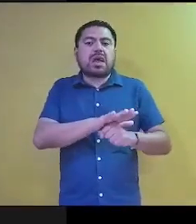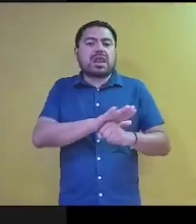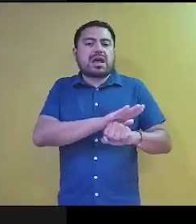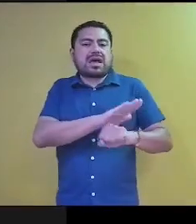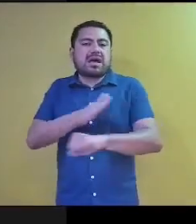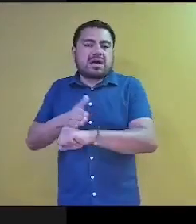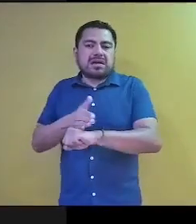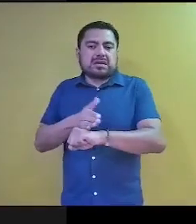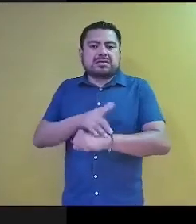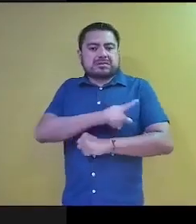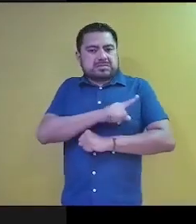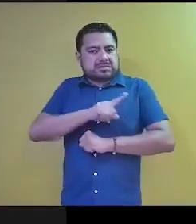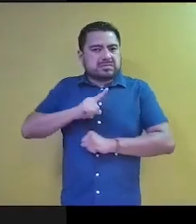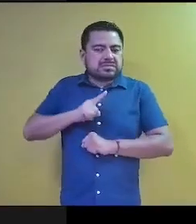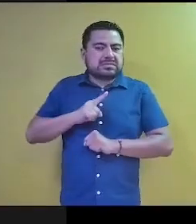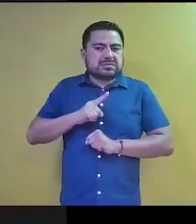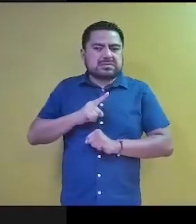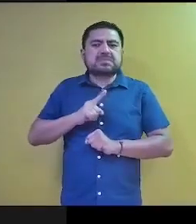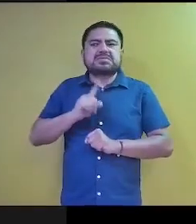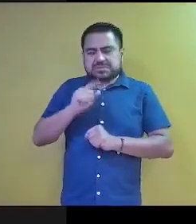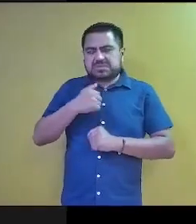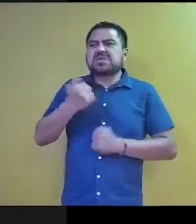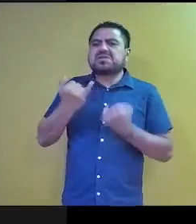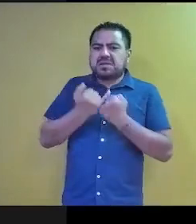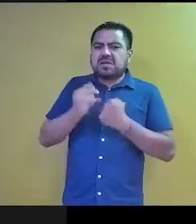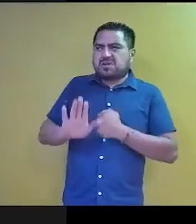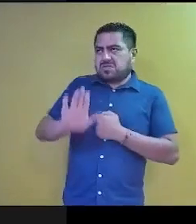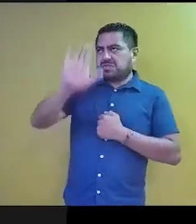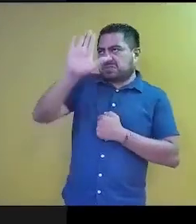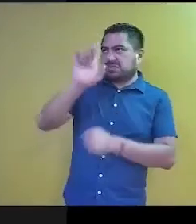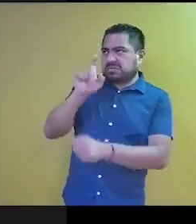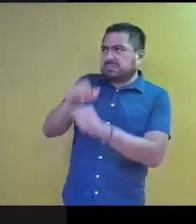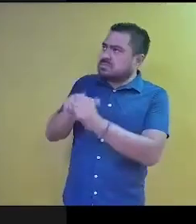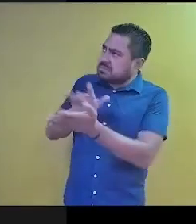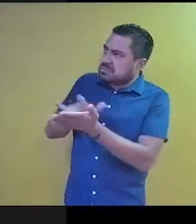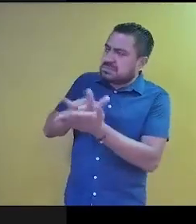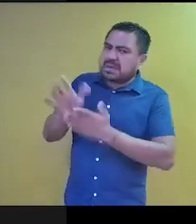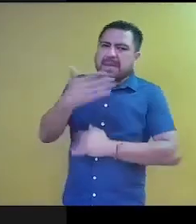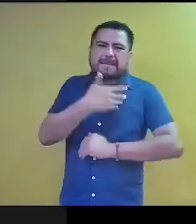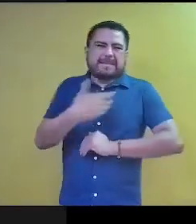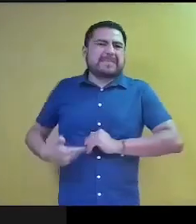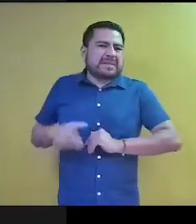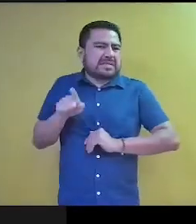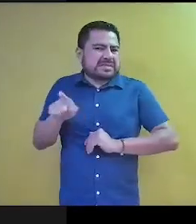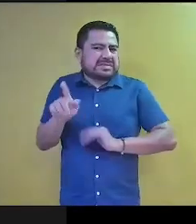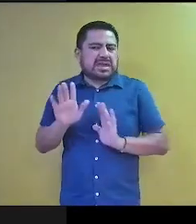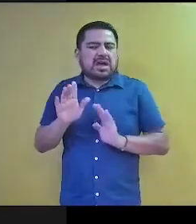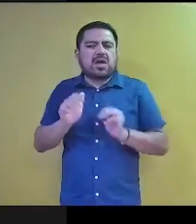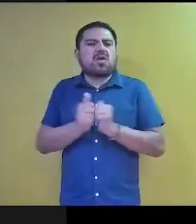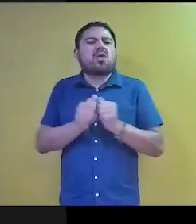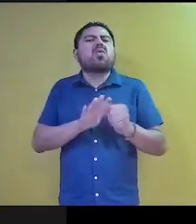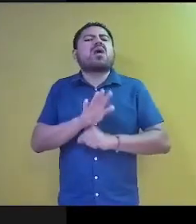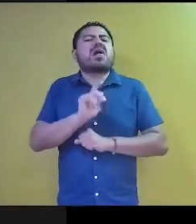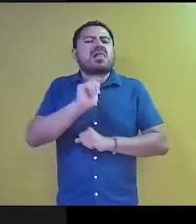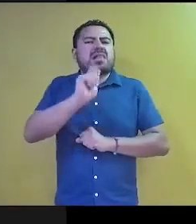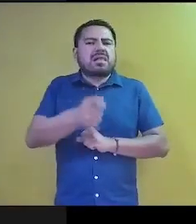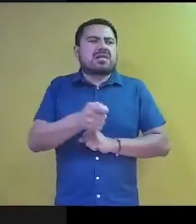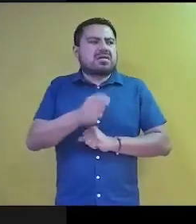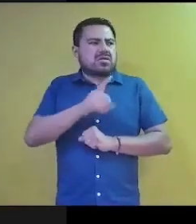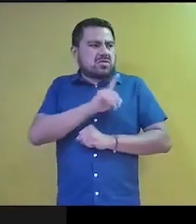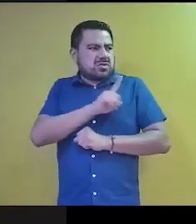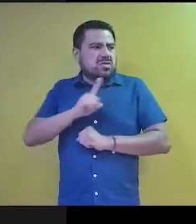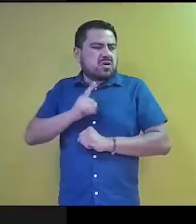sanción correspondiente y me sumo a la que propone la magistrada presidenta en razón de que